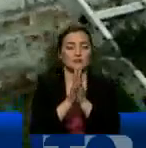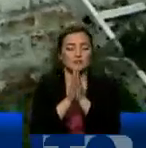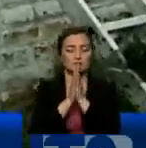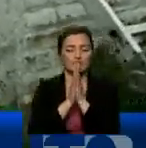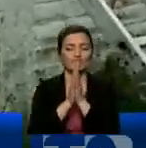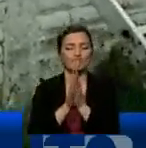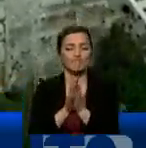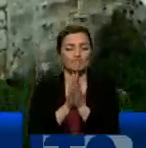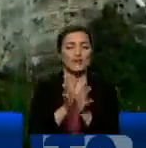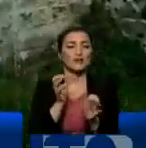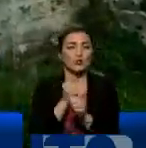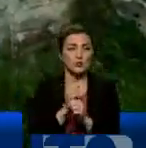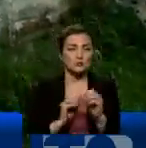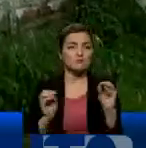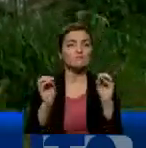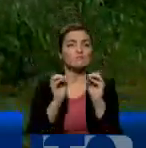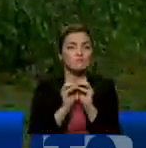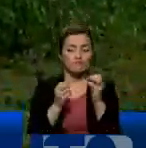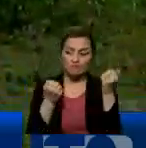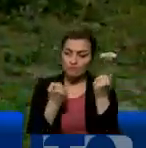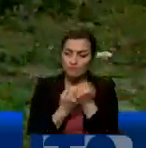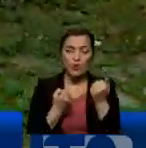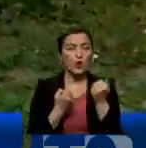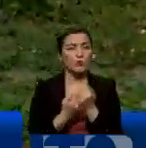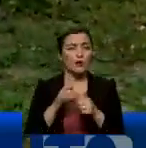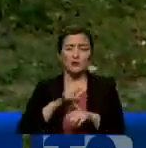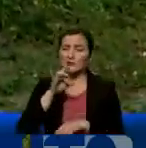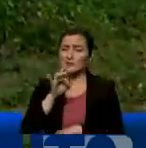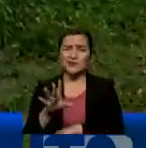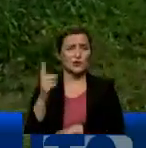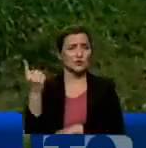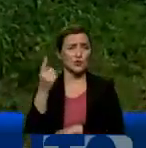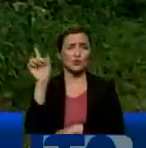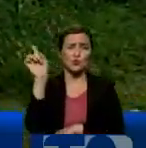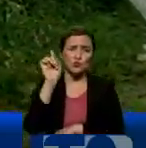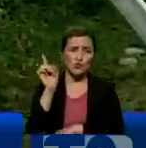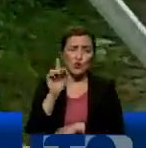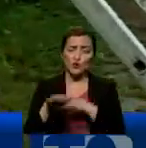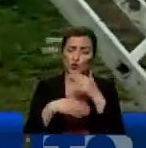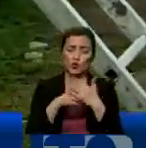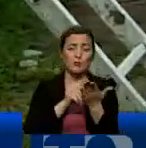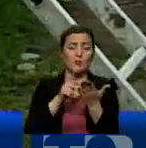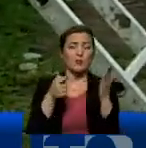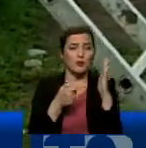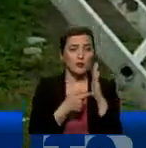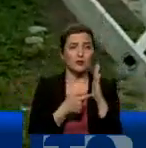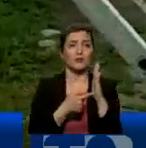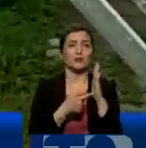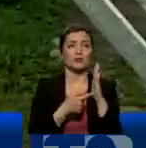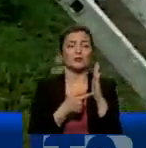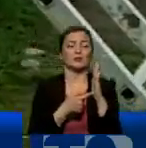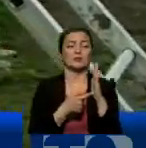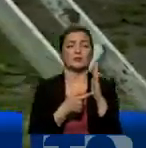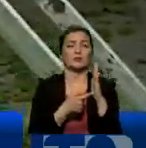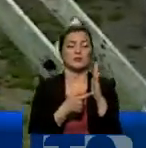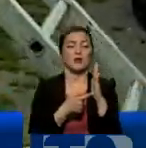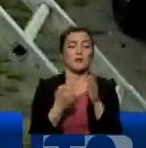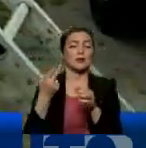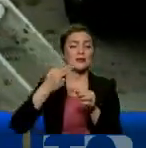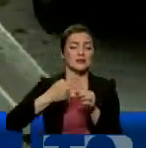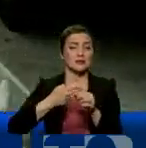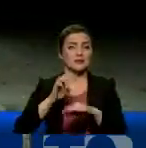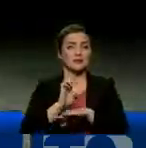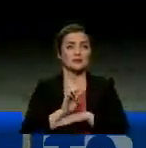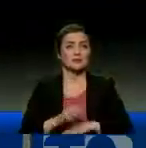Pedimos muchísima seguridad, apoyo, no nos dejen abandonados, o sea, todos pagamos impuestos, estamos aquí y somos parte